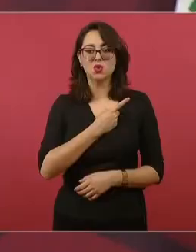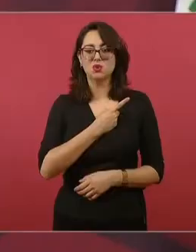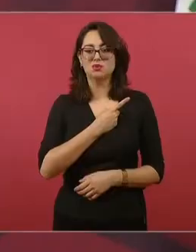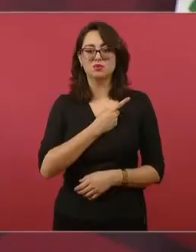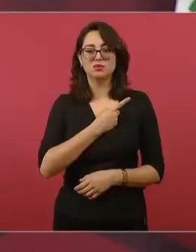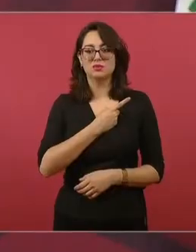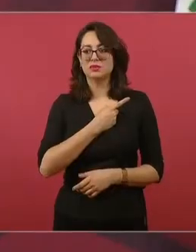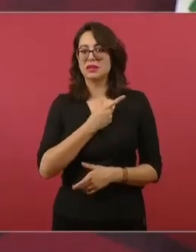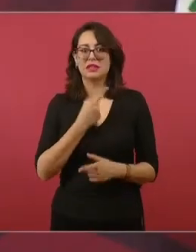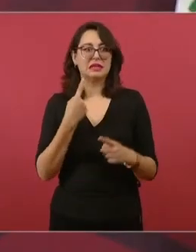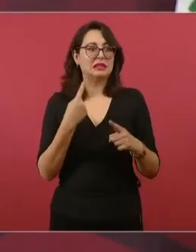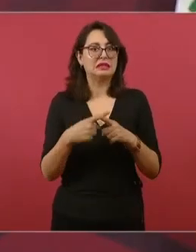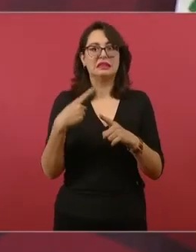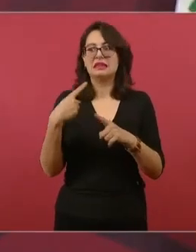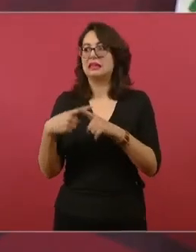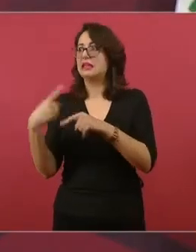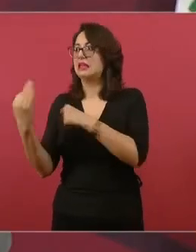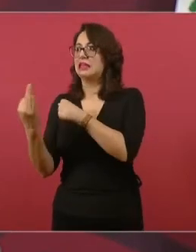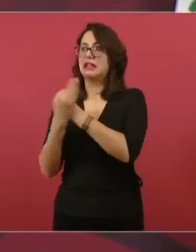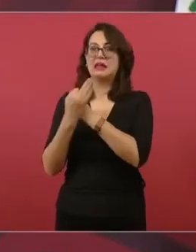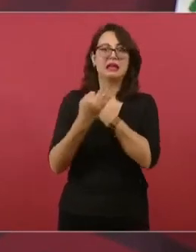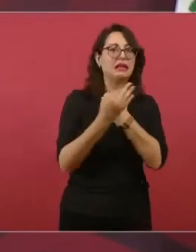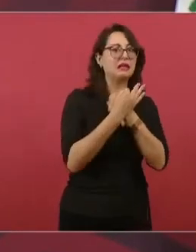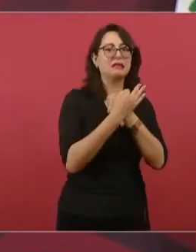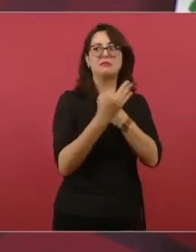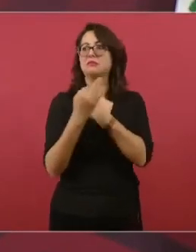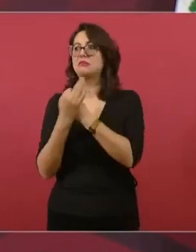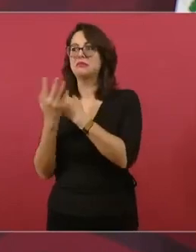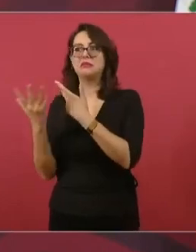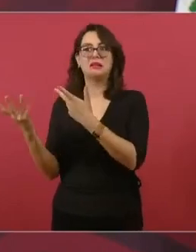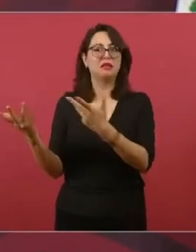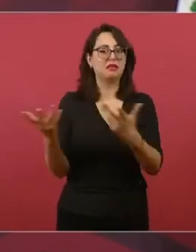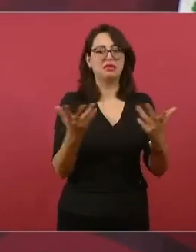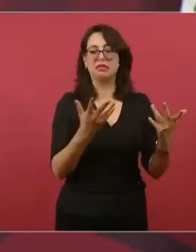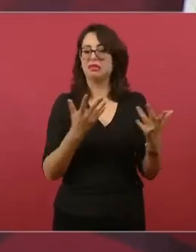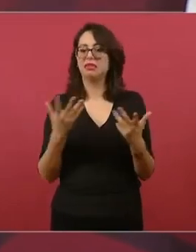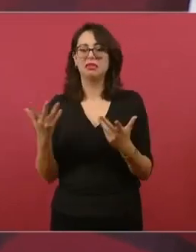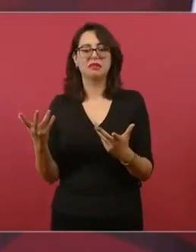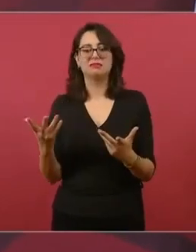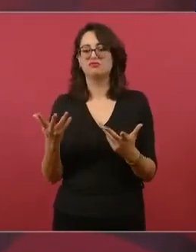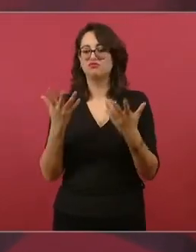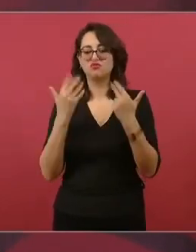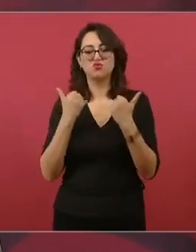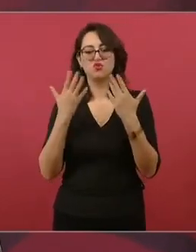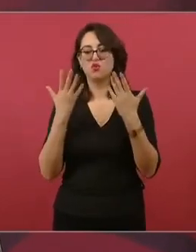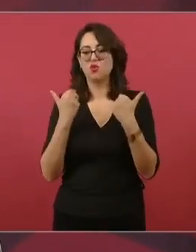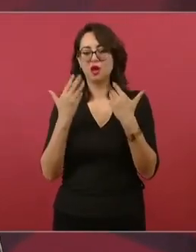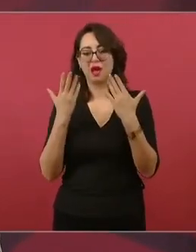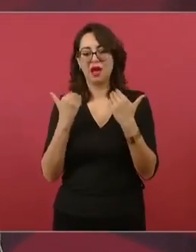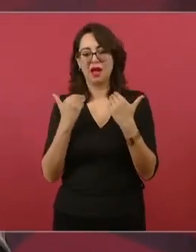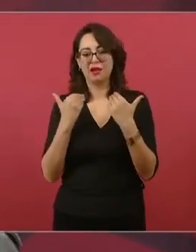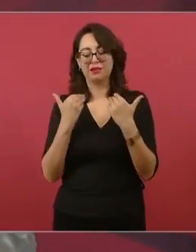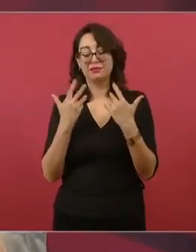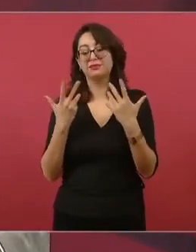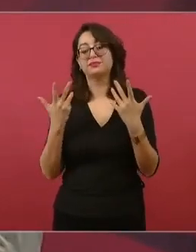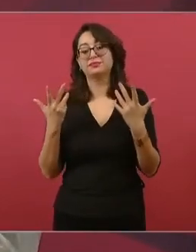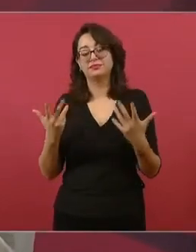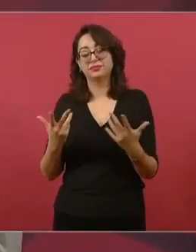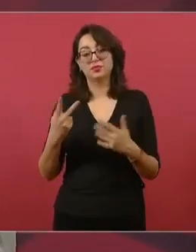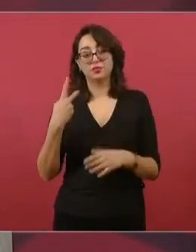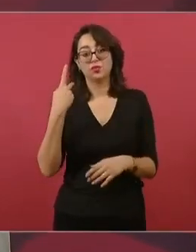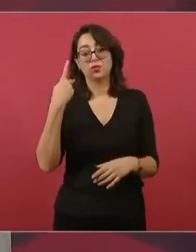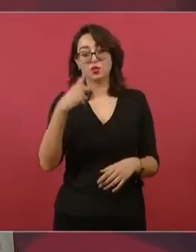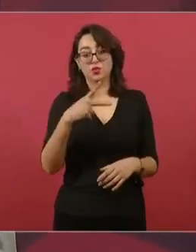en el aire. Y cuando lo traicionan, que lo traicionaron